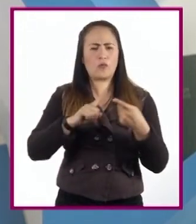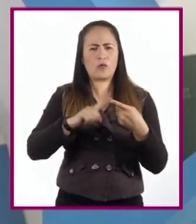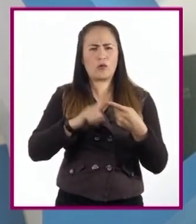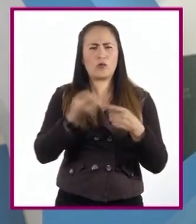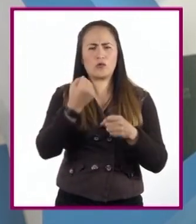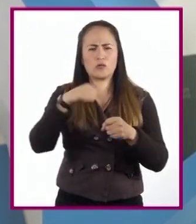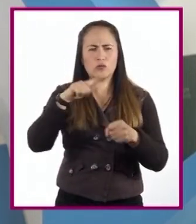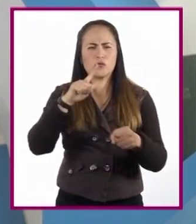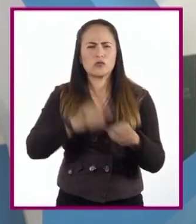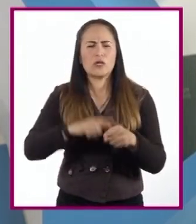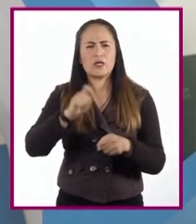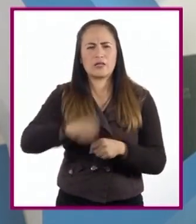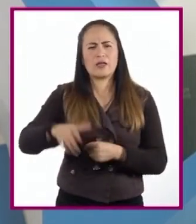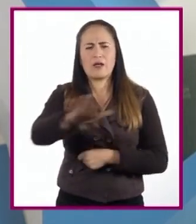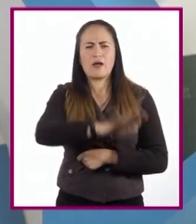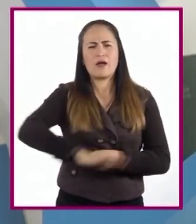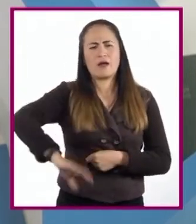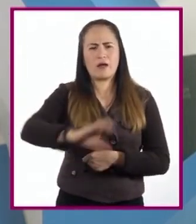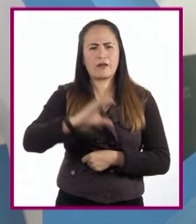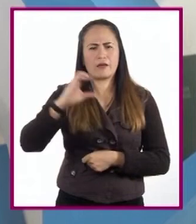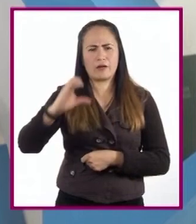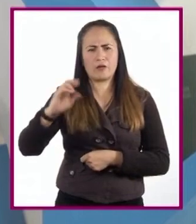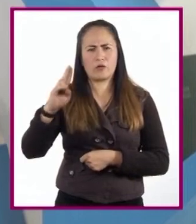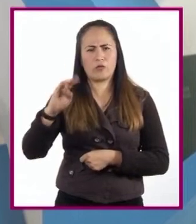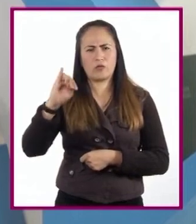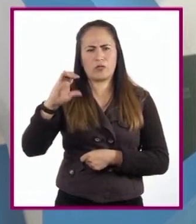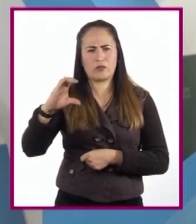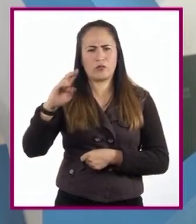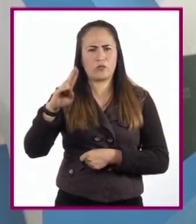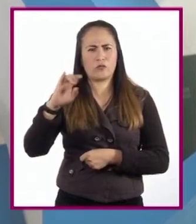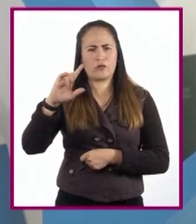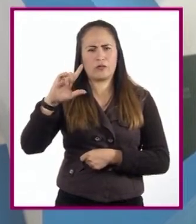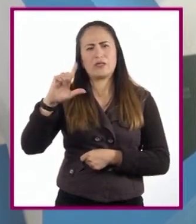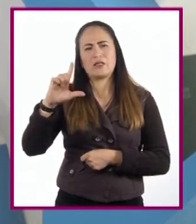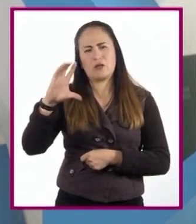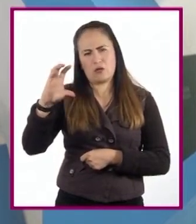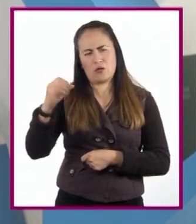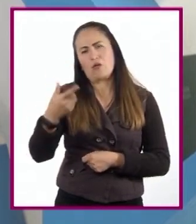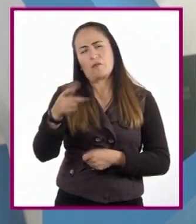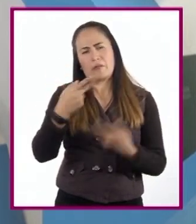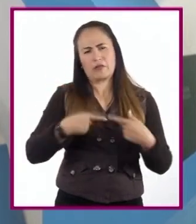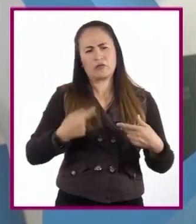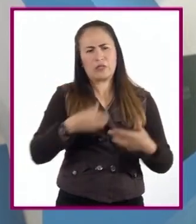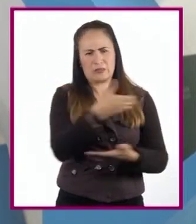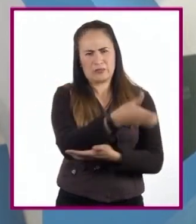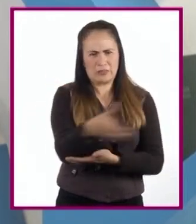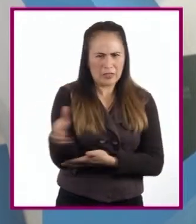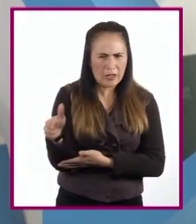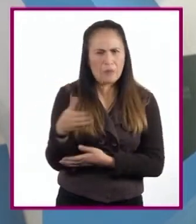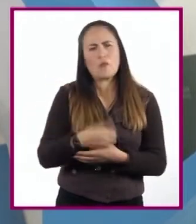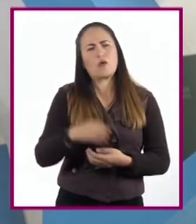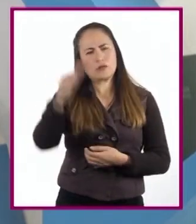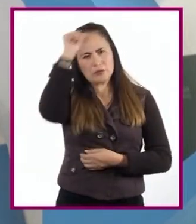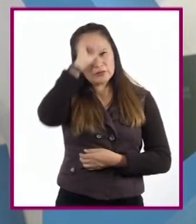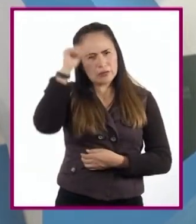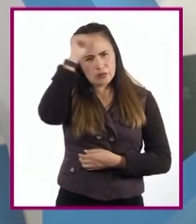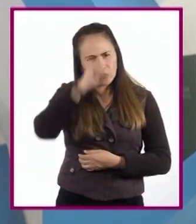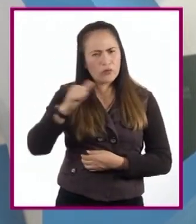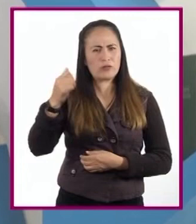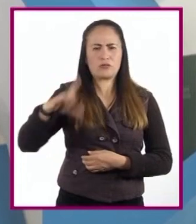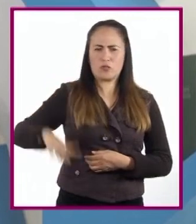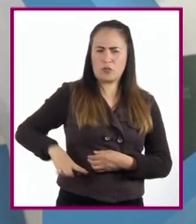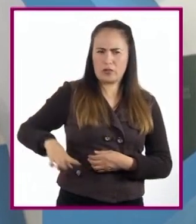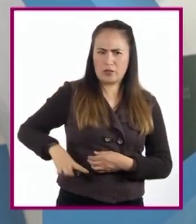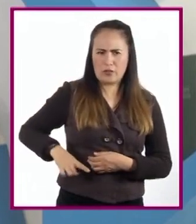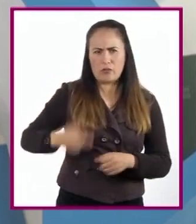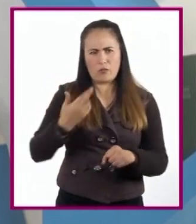decir que Cuicuilco tuvo una sociedad avanzada y jerarquizada en campesinos, artesanos, sacerdotes y gobernantes, con una